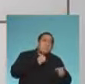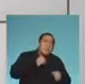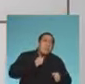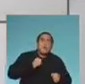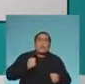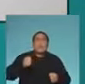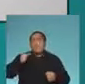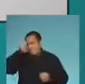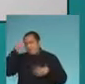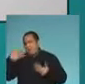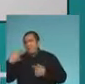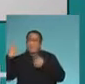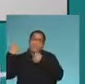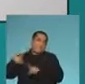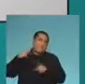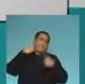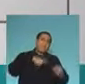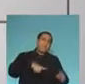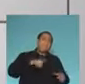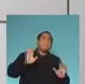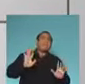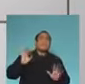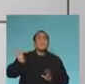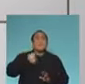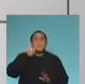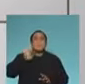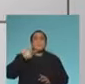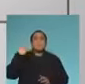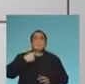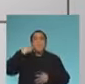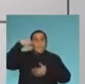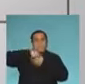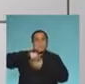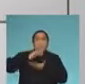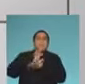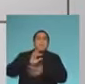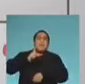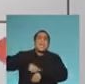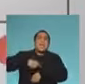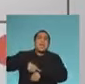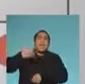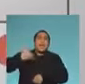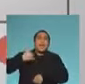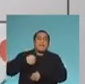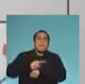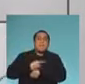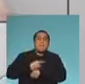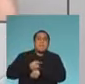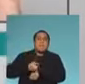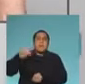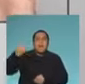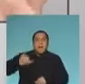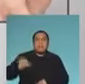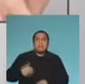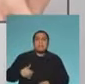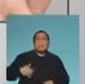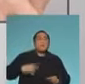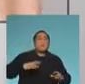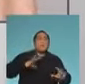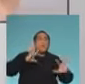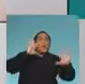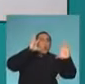¿no es cierto? Entonces, es importante que tengamos... Nosotros tenemos un reloj biológico, Natalia, que está en consonancia con la luz y la